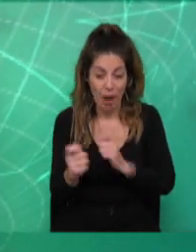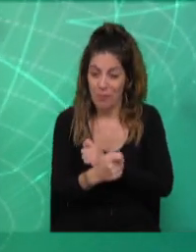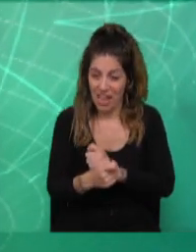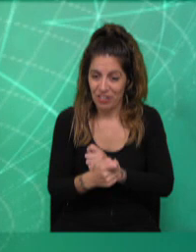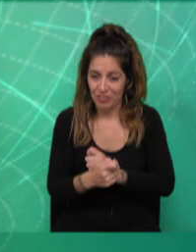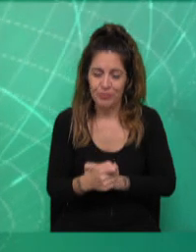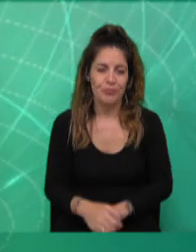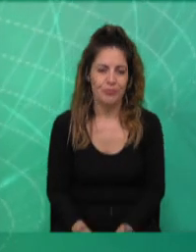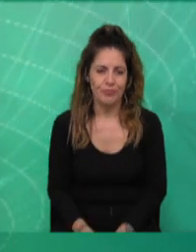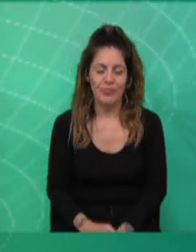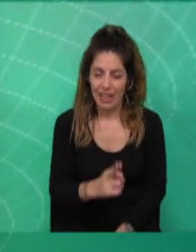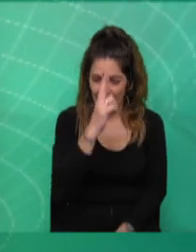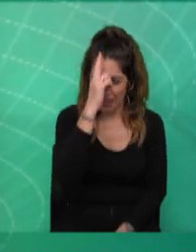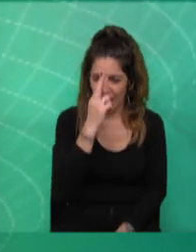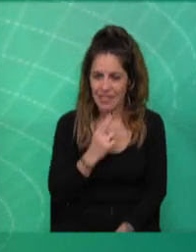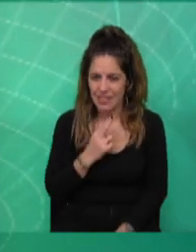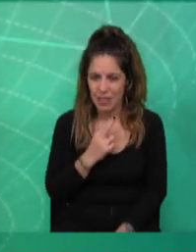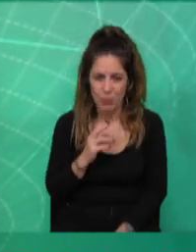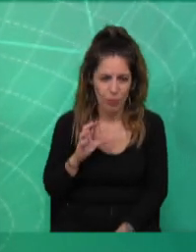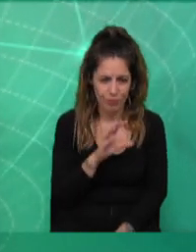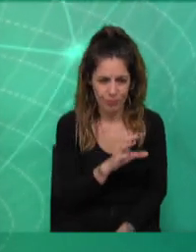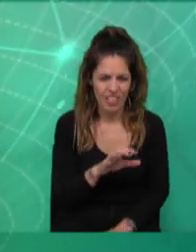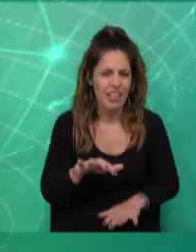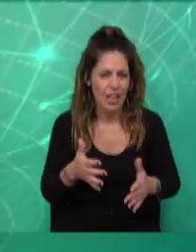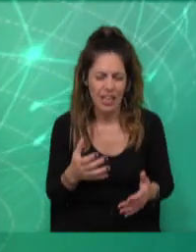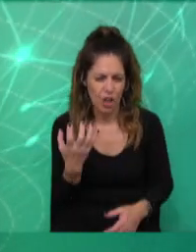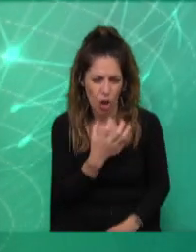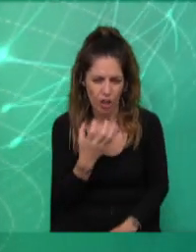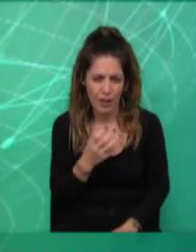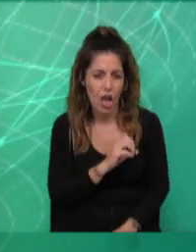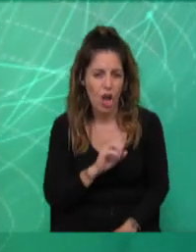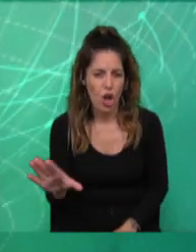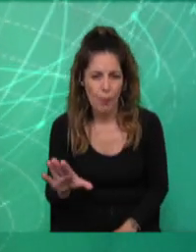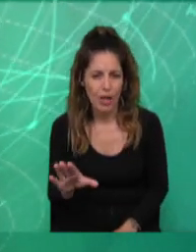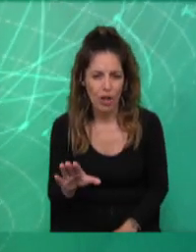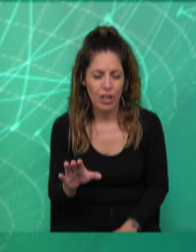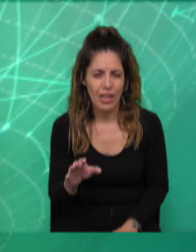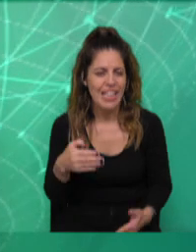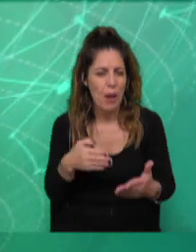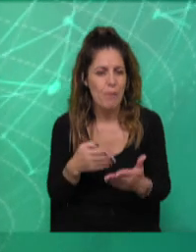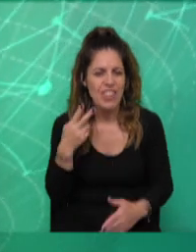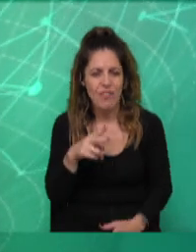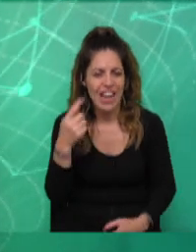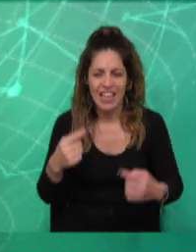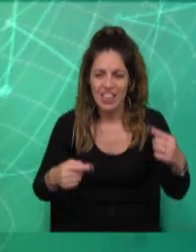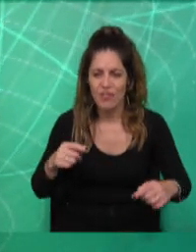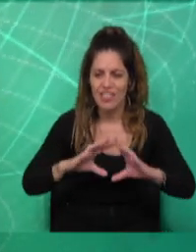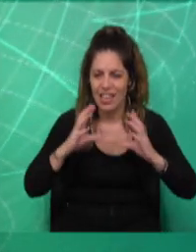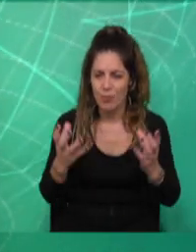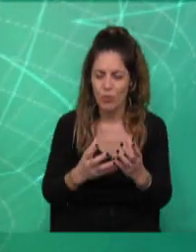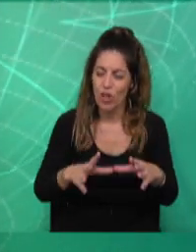manera el racismo qué peste no lo peor es que es que nos impide ver la diversidad del mundo y